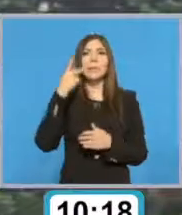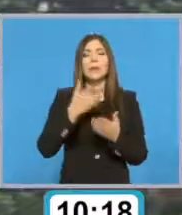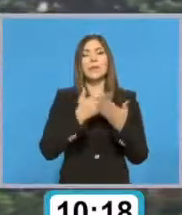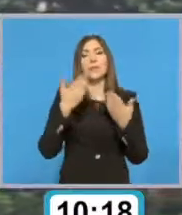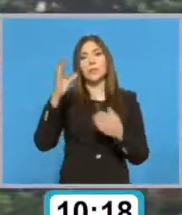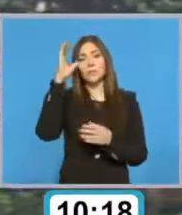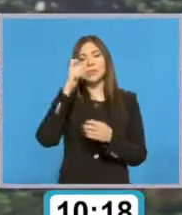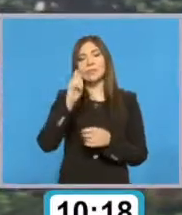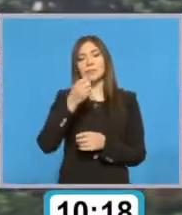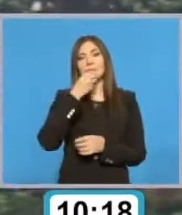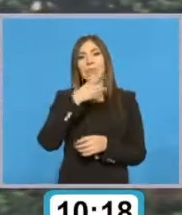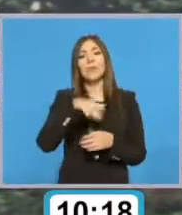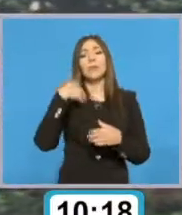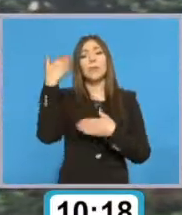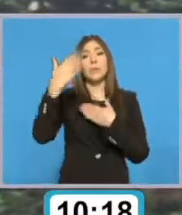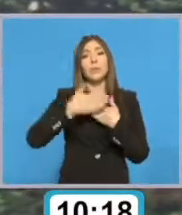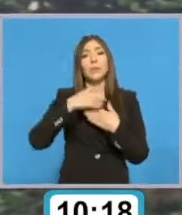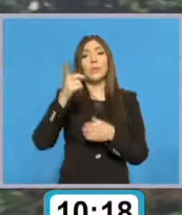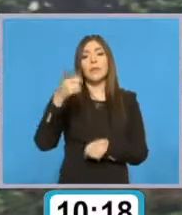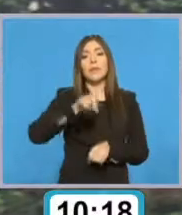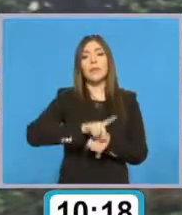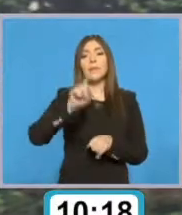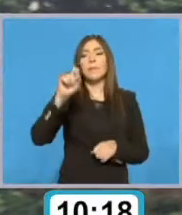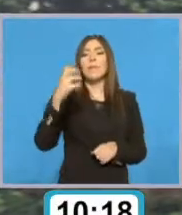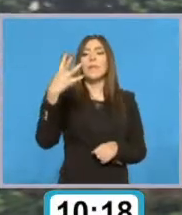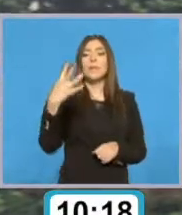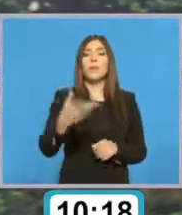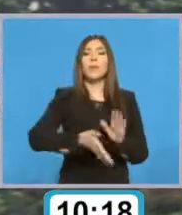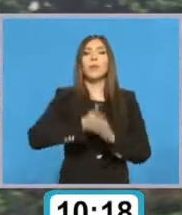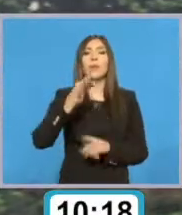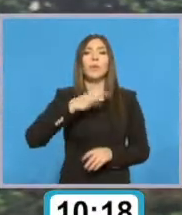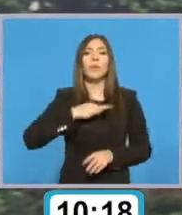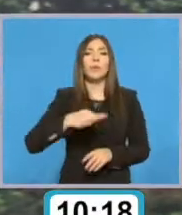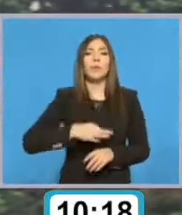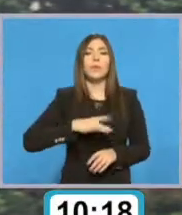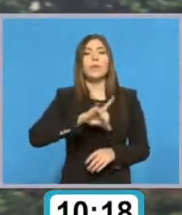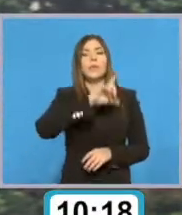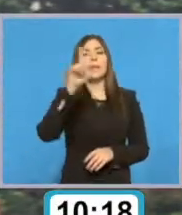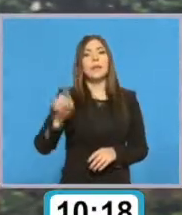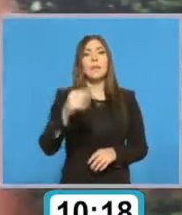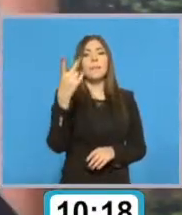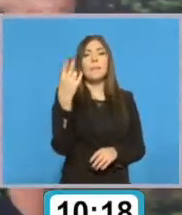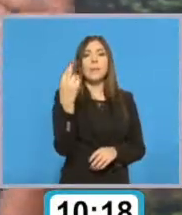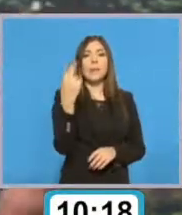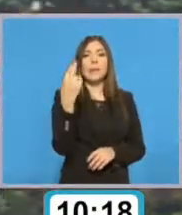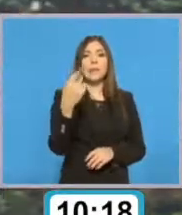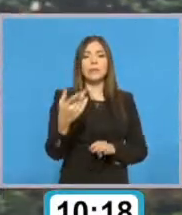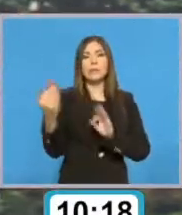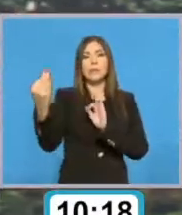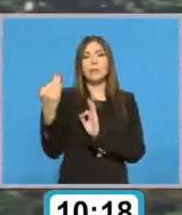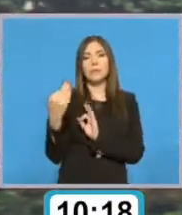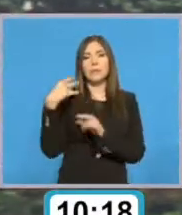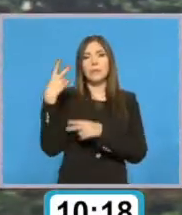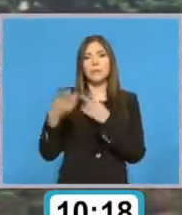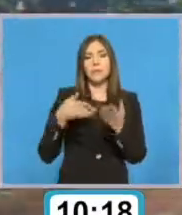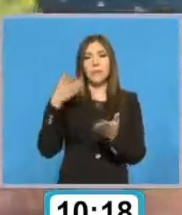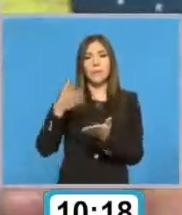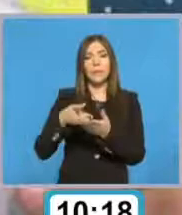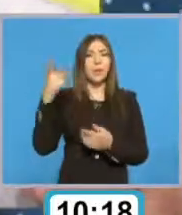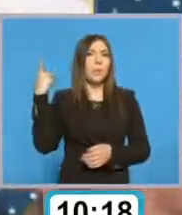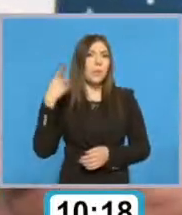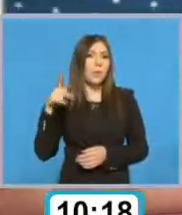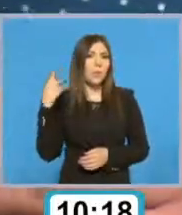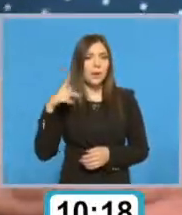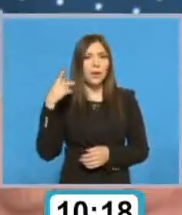Vamos a estar en Toluca este 24. El 25 vamos a estar aquí cerquita, ¿no? En